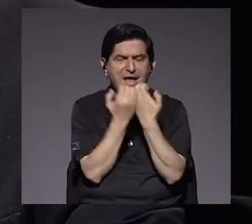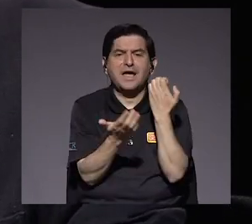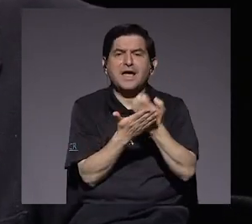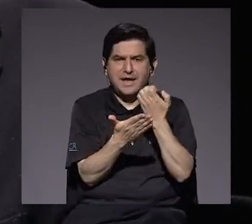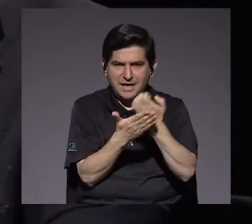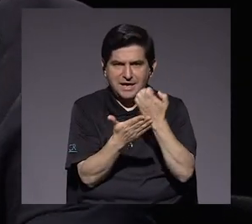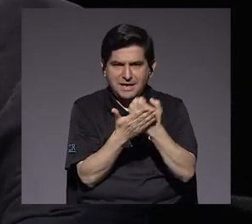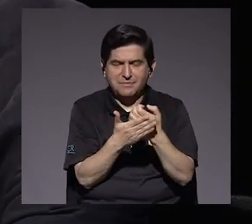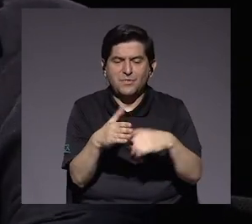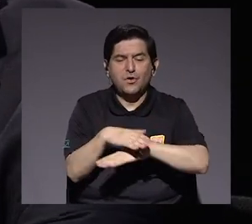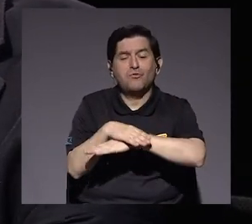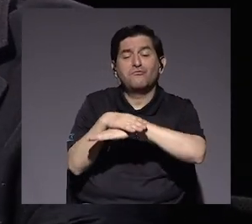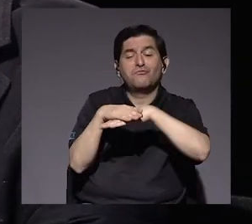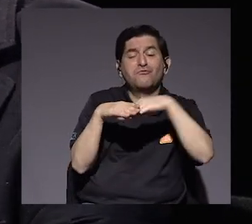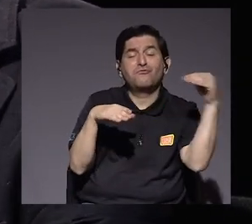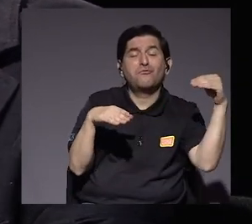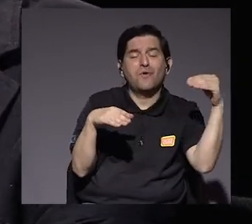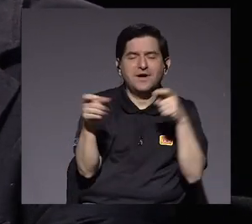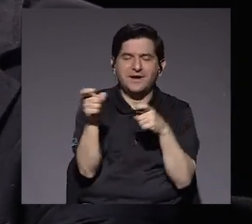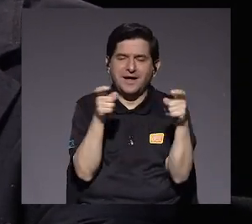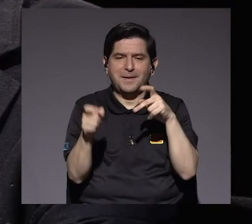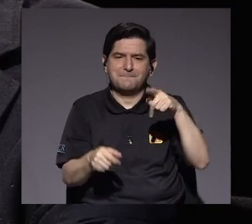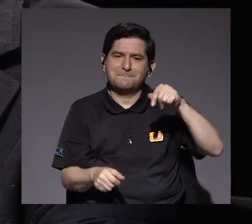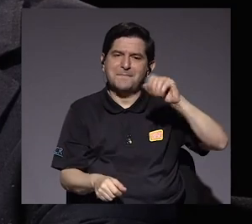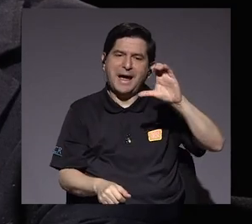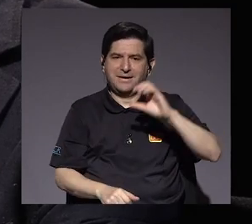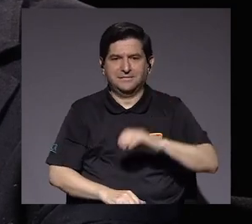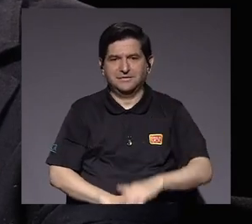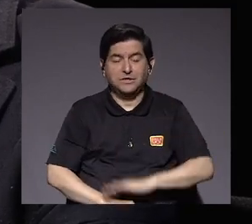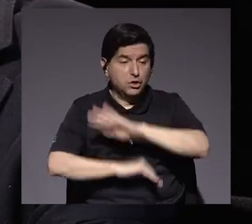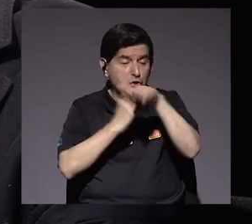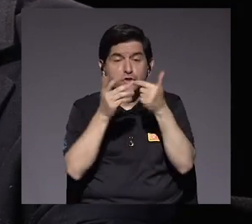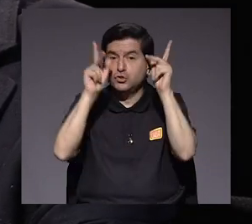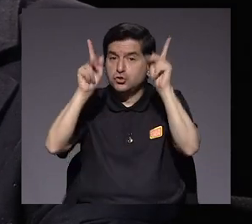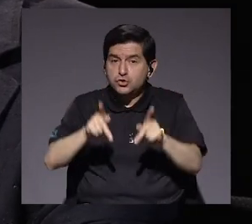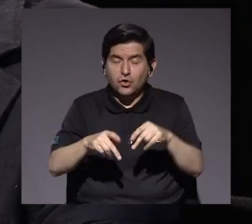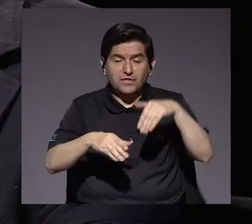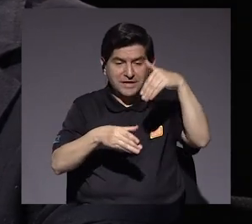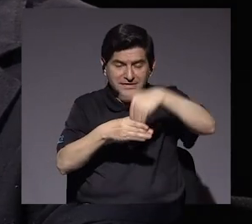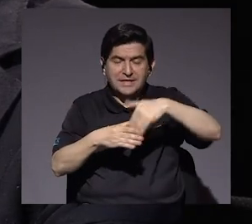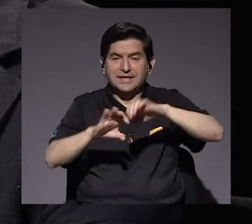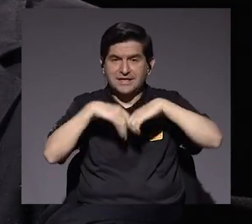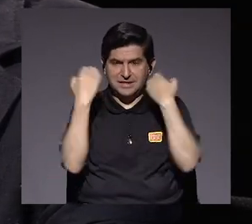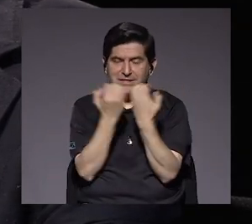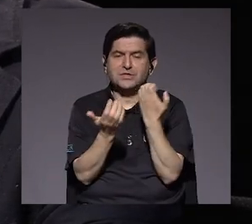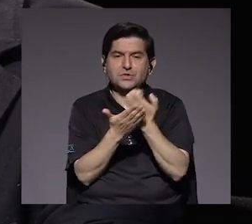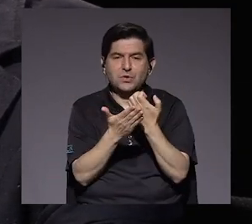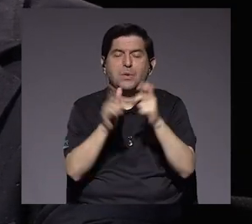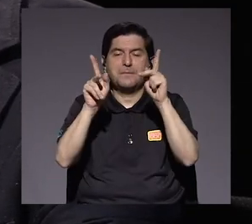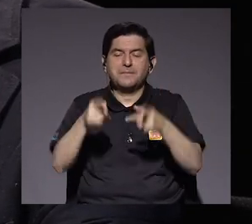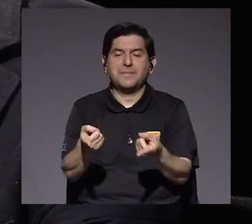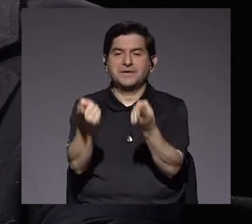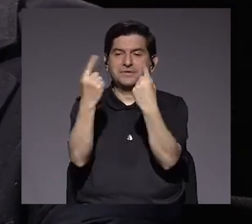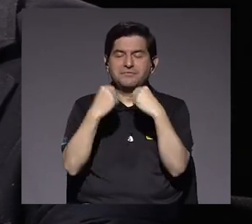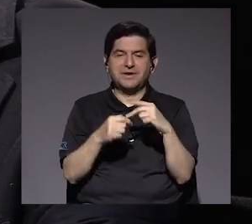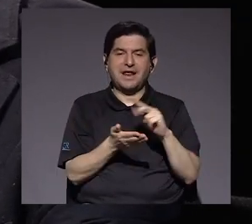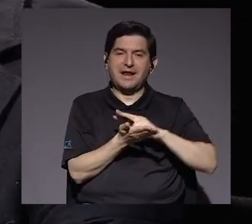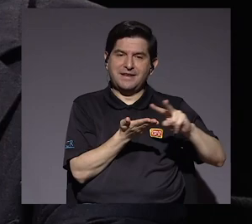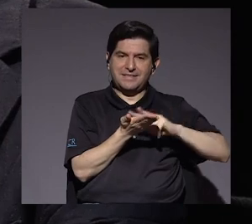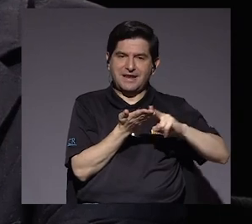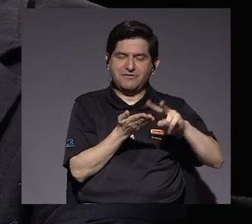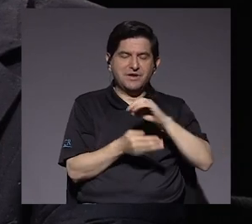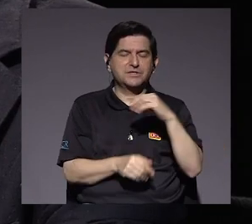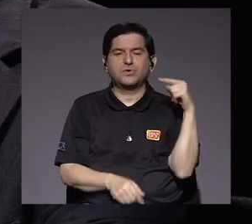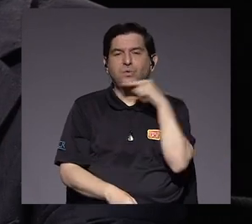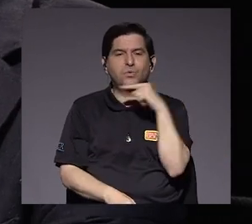equipo económico estaba fuera completamente de las manos del PAC. Todas las personas que estaban en el equipo económico eran personas provenientes o de Liberación